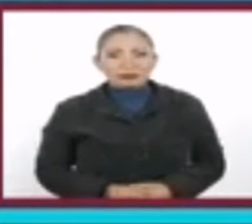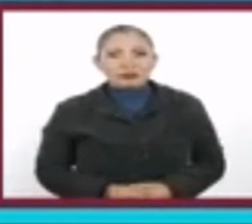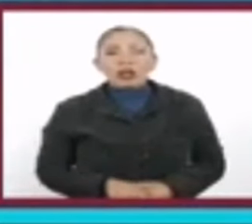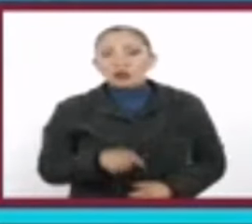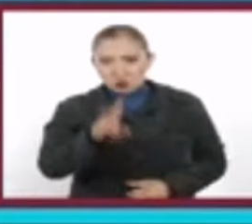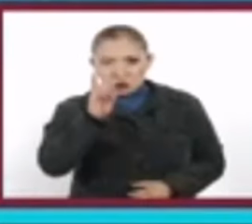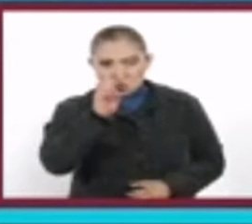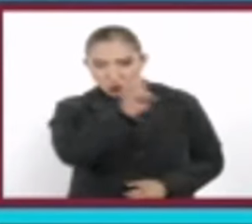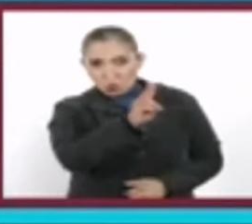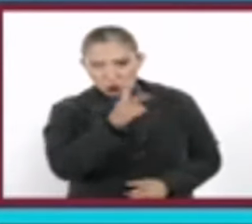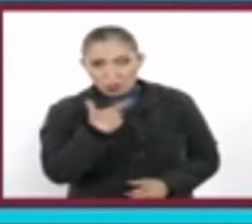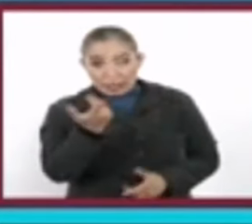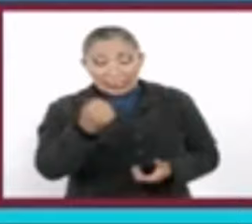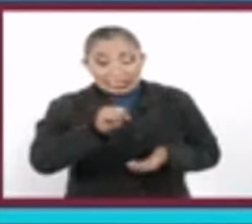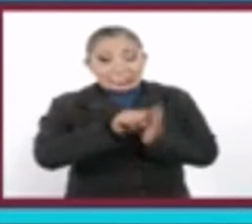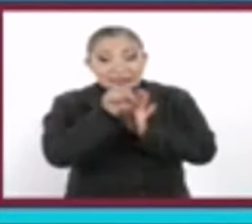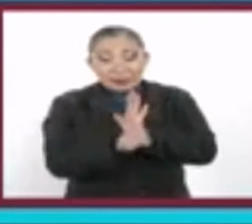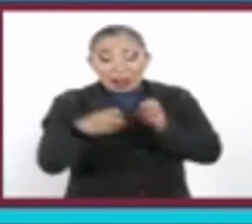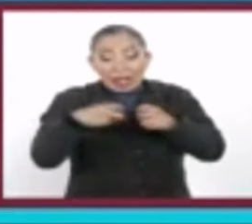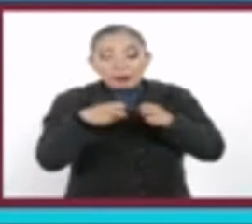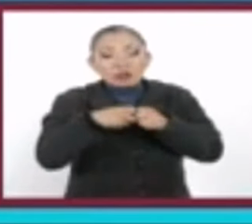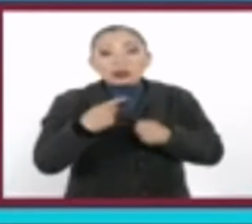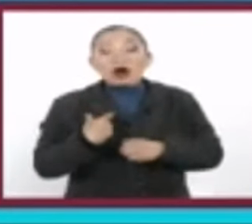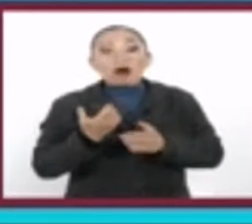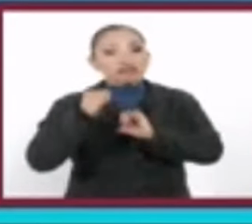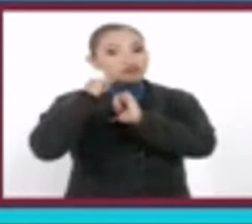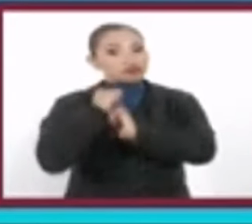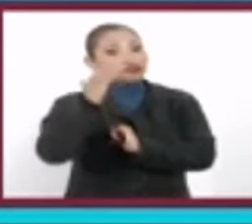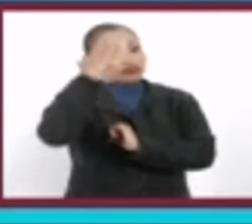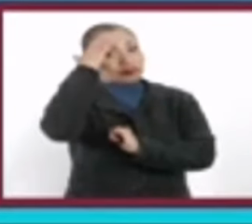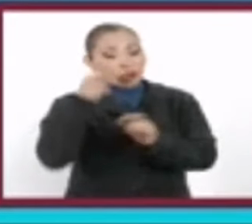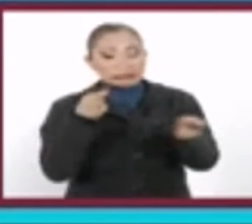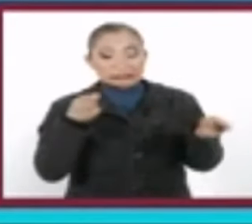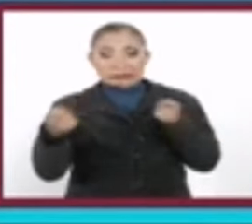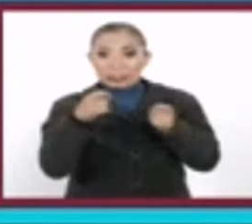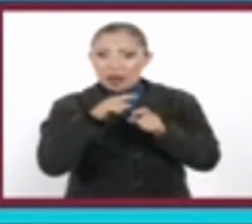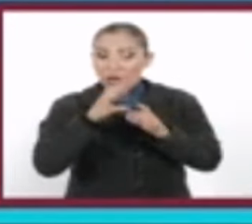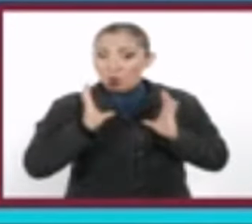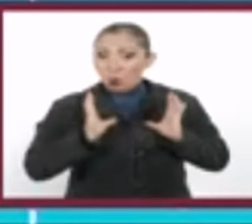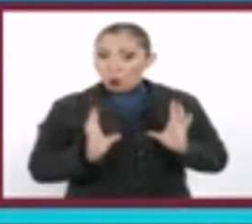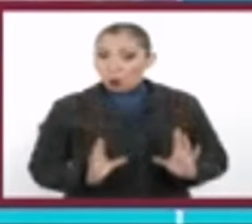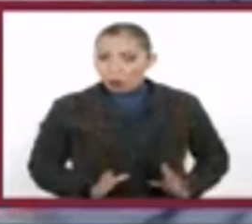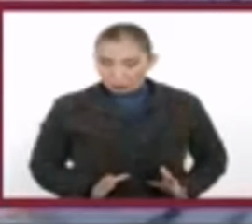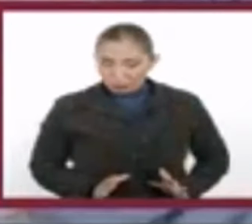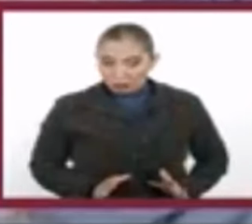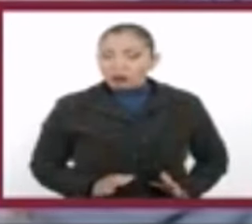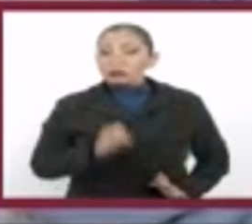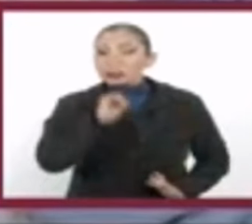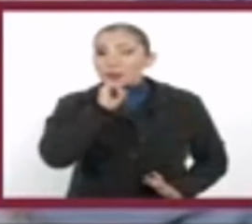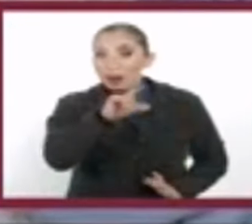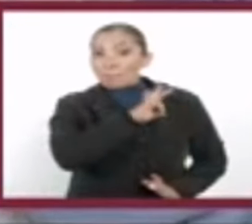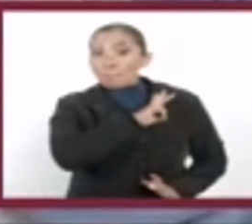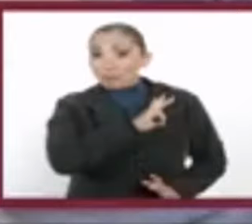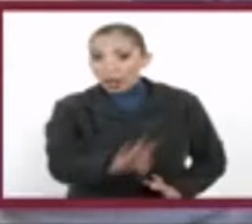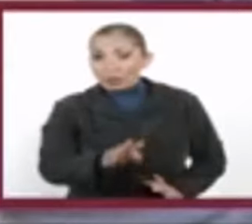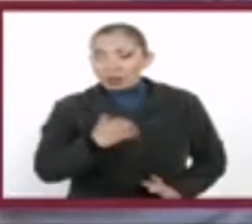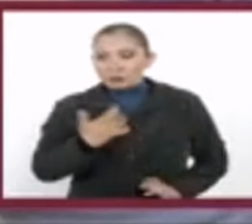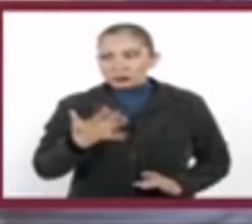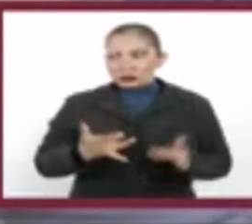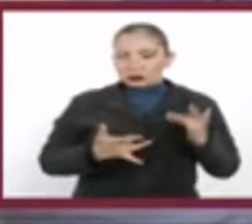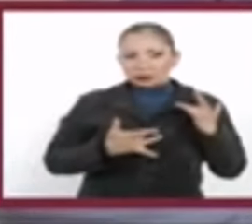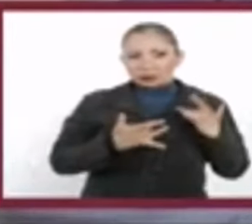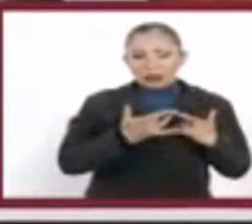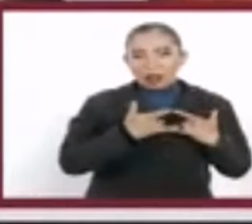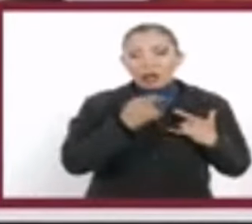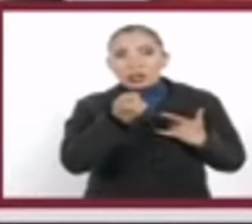Como has podido ver, el sistema nervioso es el encargado de controlar varias funciones de nuestro cuerpo. incluida la capacidad de